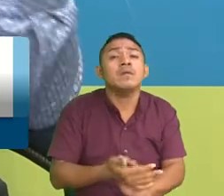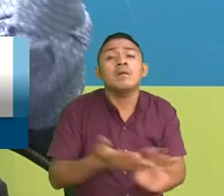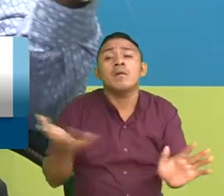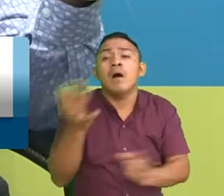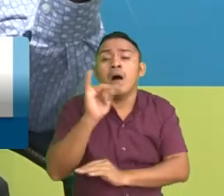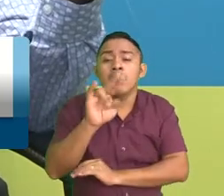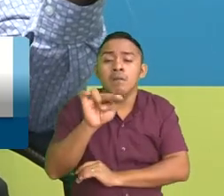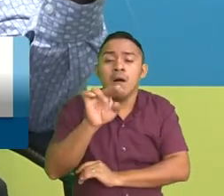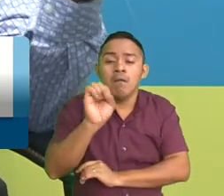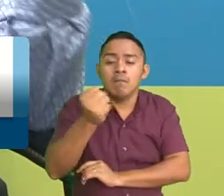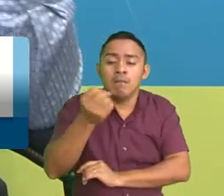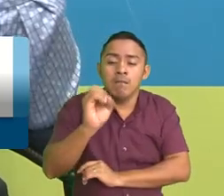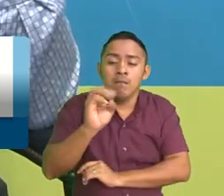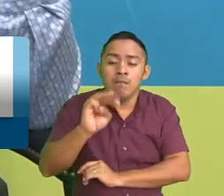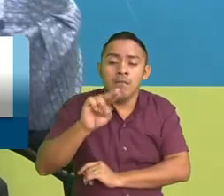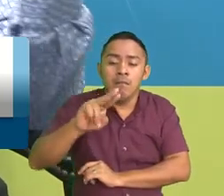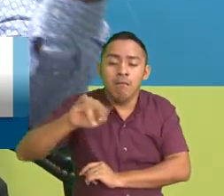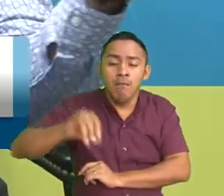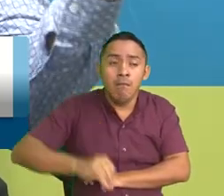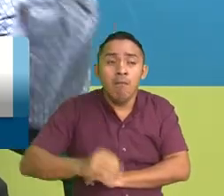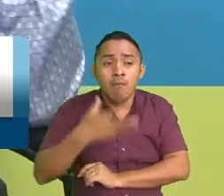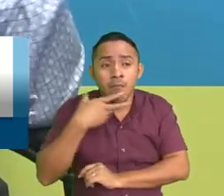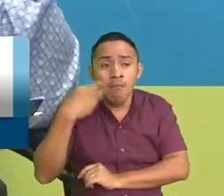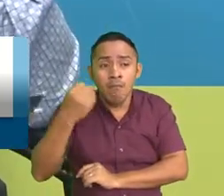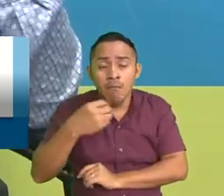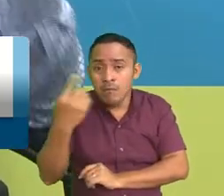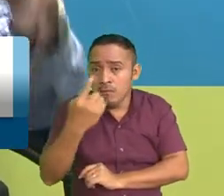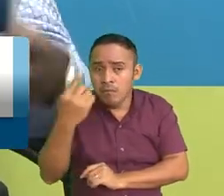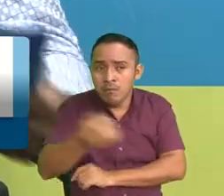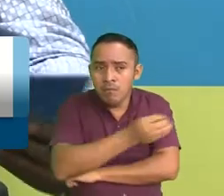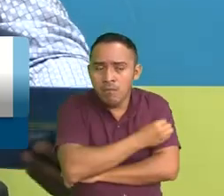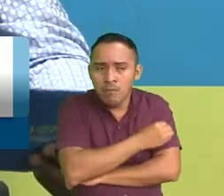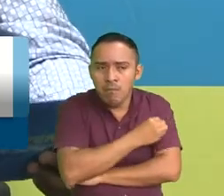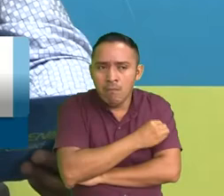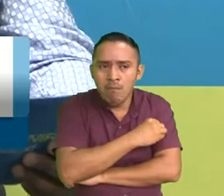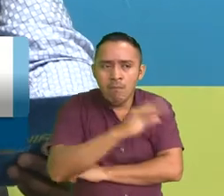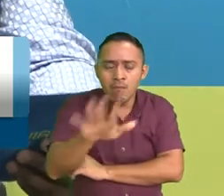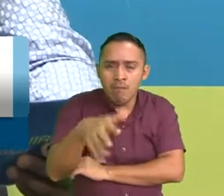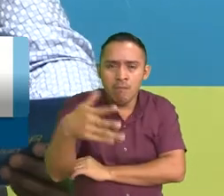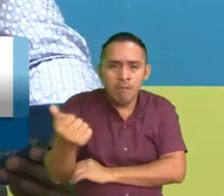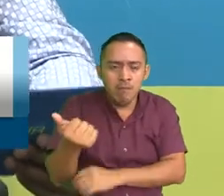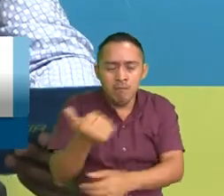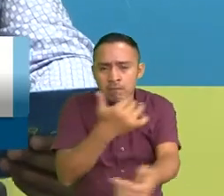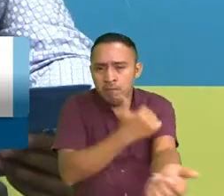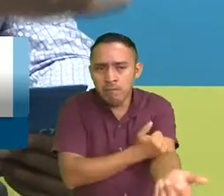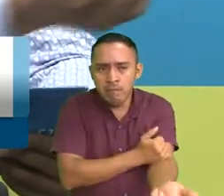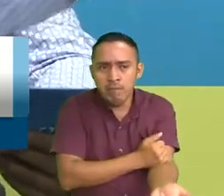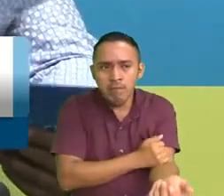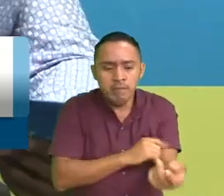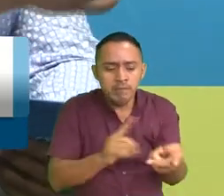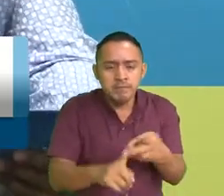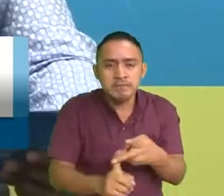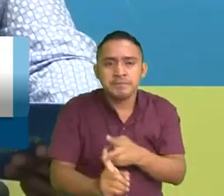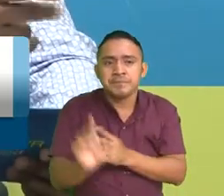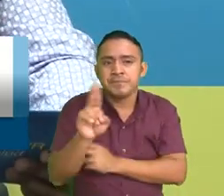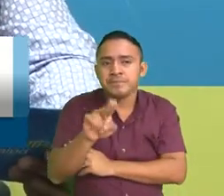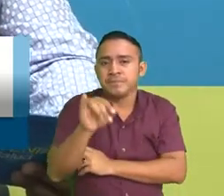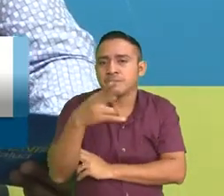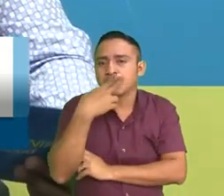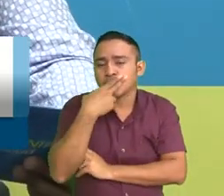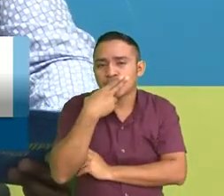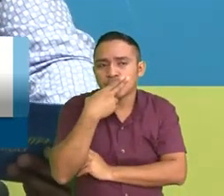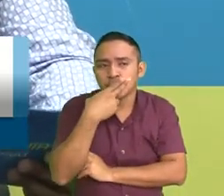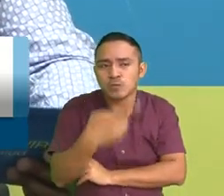también? Hay jóvenes que no solo están utilizando el alcohol, sino que utilizan otras sustancias como la nicotina, el tabaco.